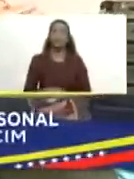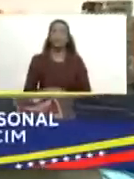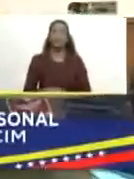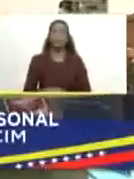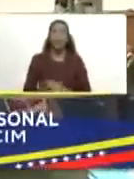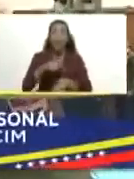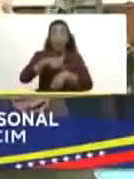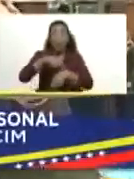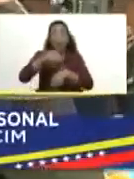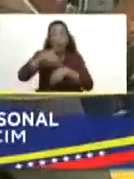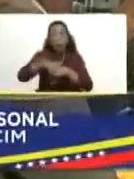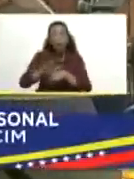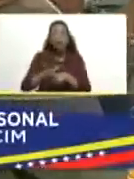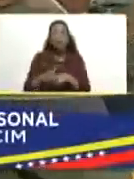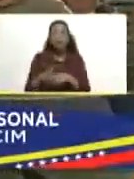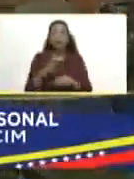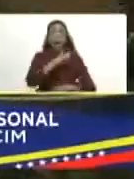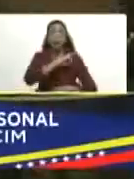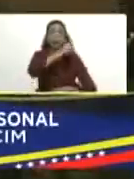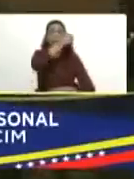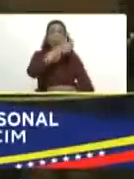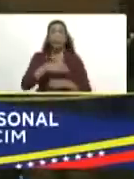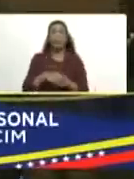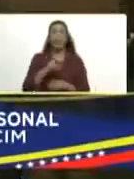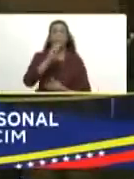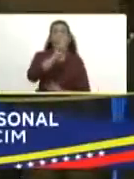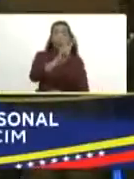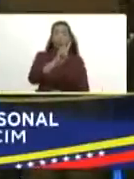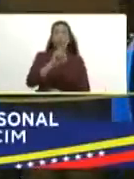En esta oportunidad ascienden además